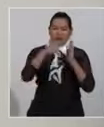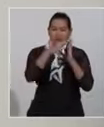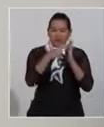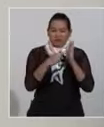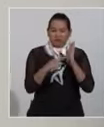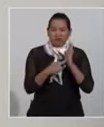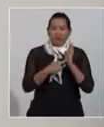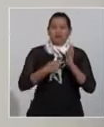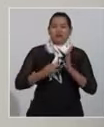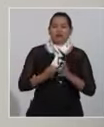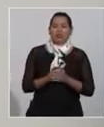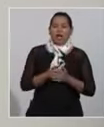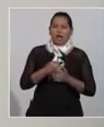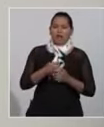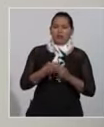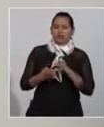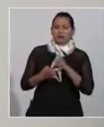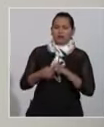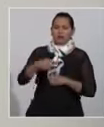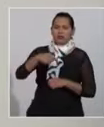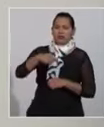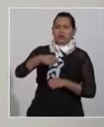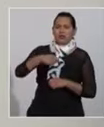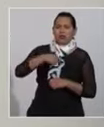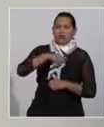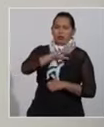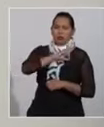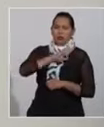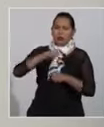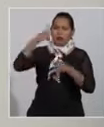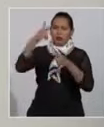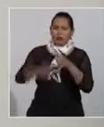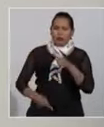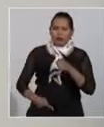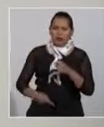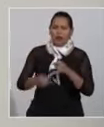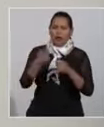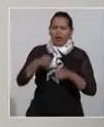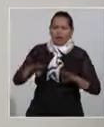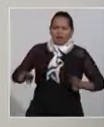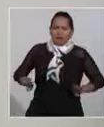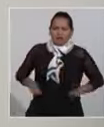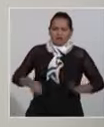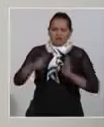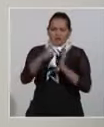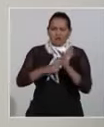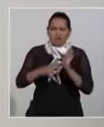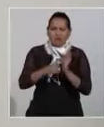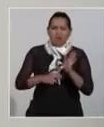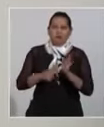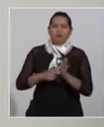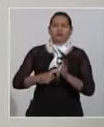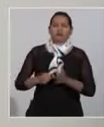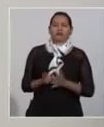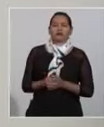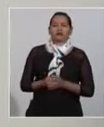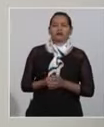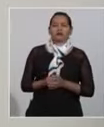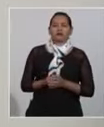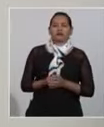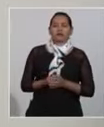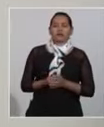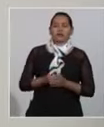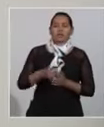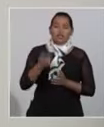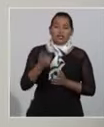podrá interrumpir para solicitarle que corrija su conducta y, si es reincidente, se dará por concluida su intervención